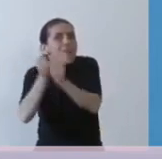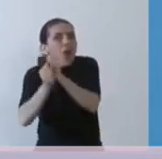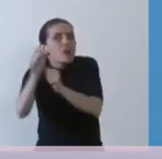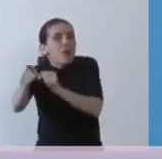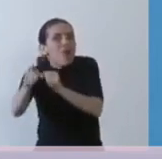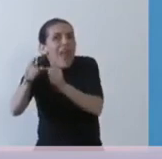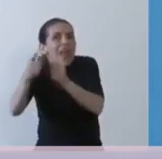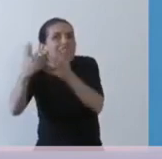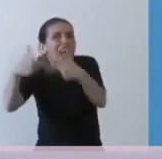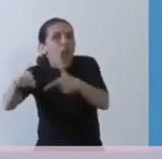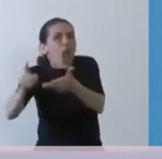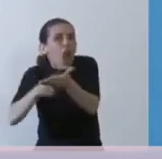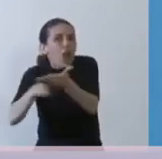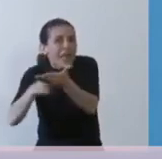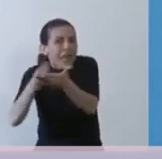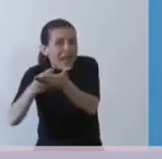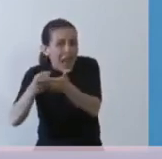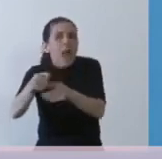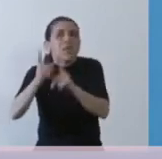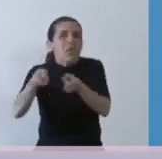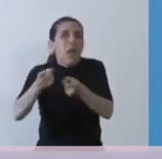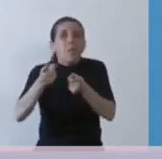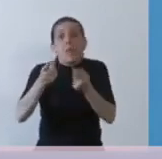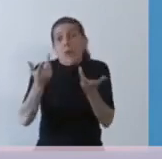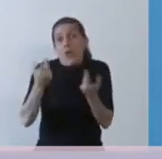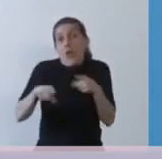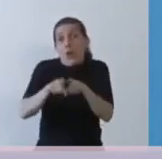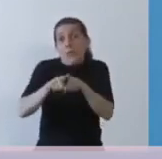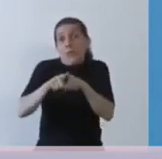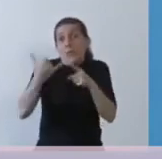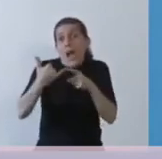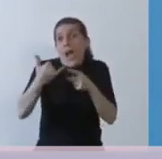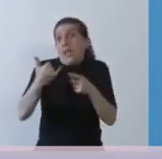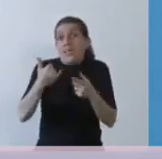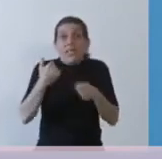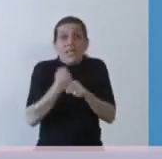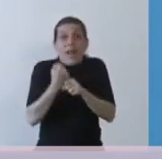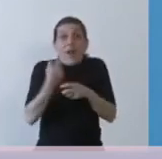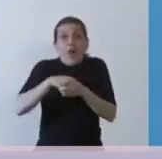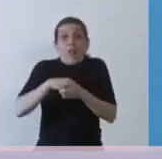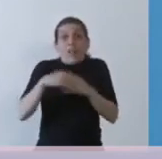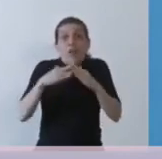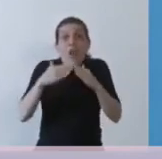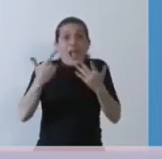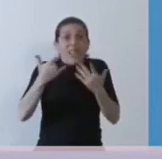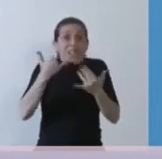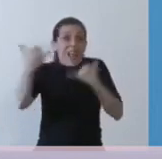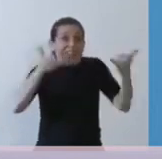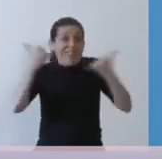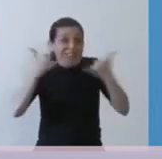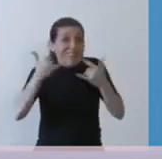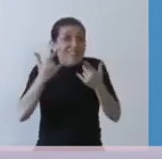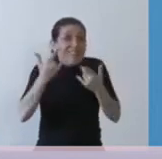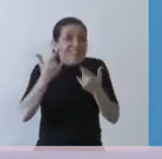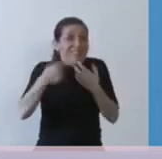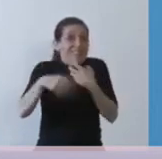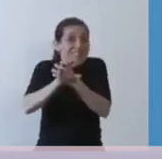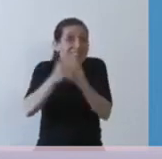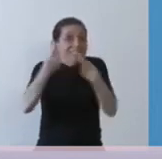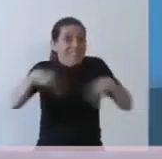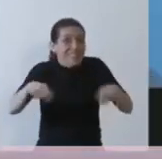garantizar la modalidad del teletrabajo que es algo que se ha comenzado a implementar en en los últimos días y